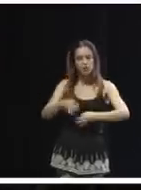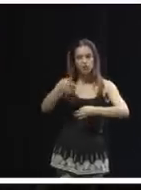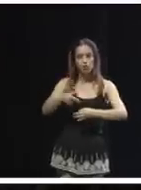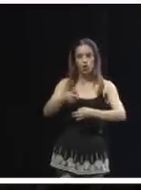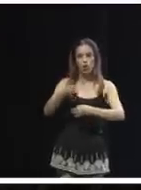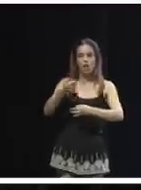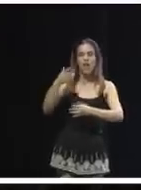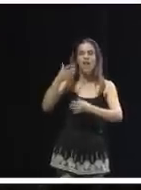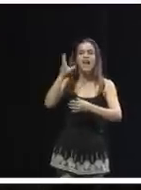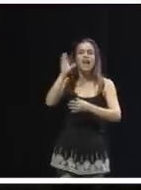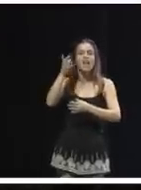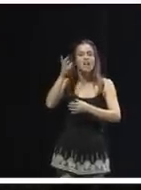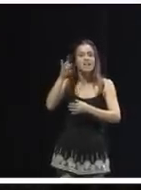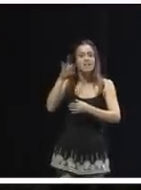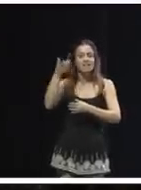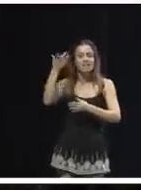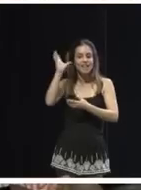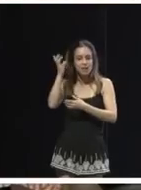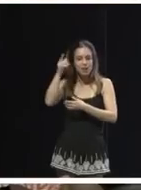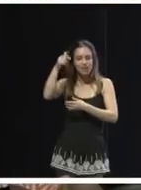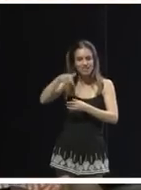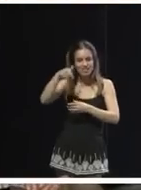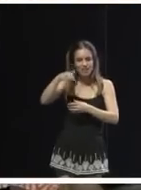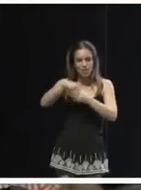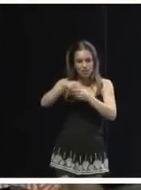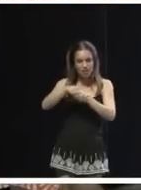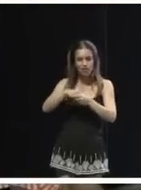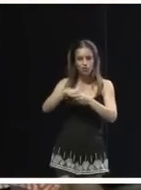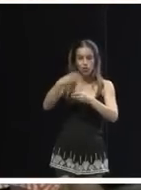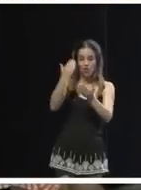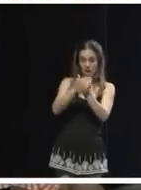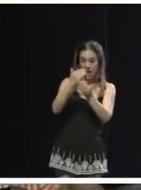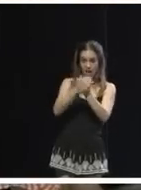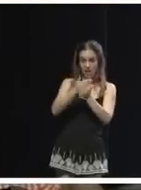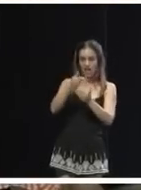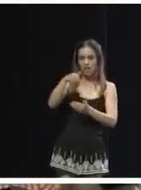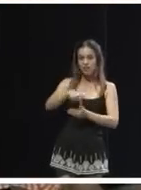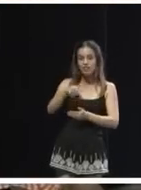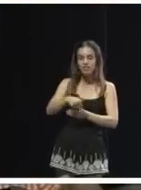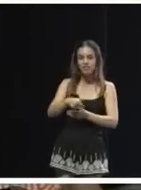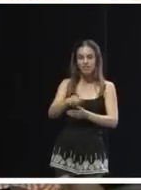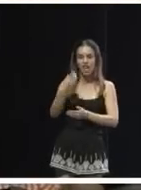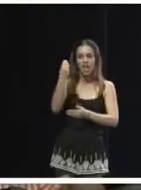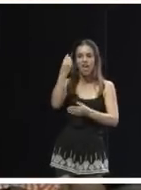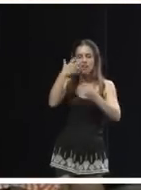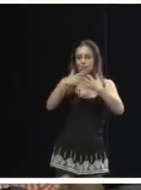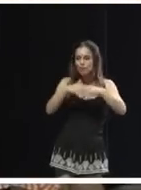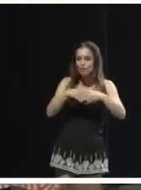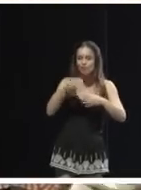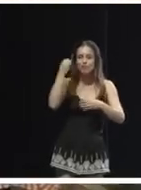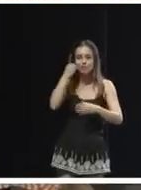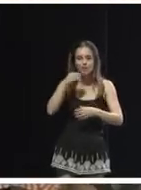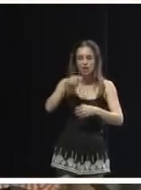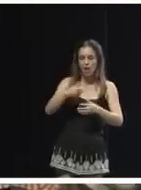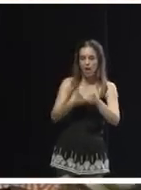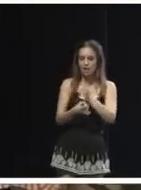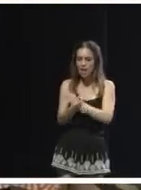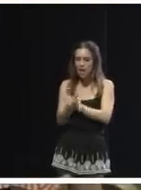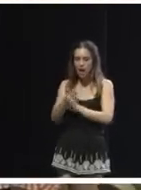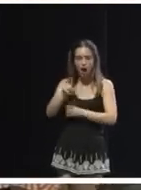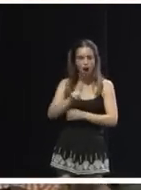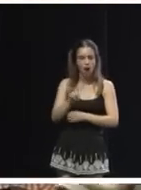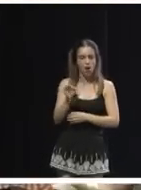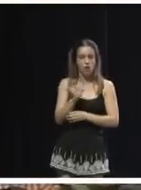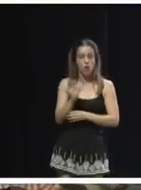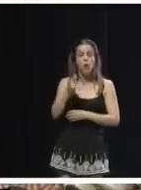país, porque no hay nada más importante que la educación para nuestros hijos e hijas, porque no hay nada más importante que la